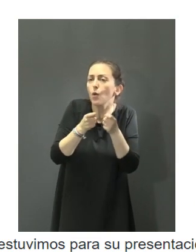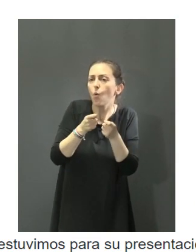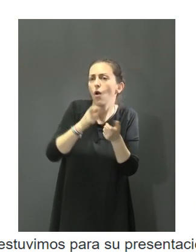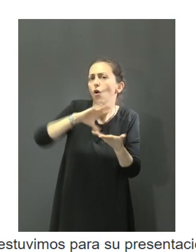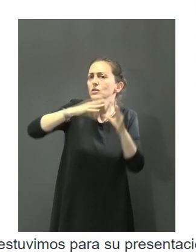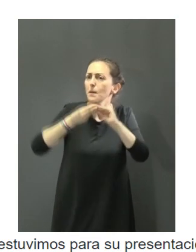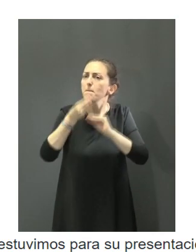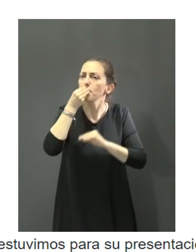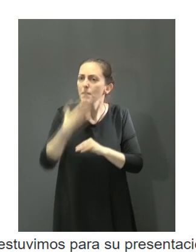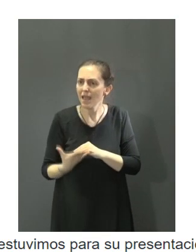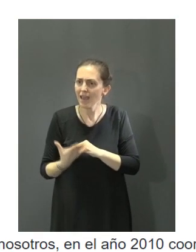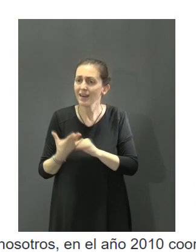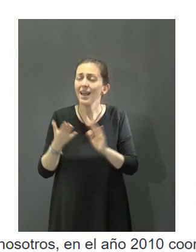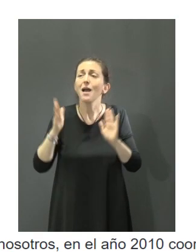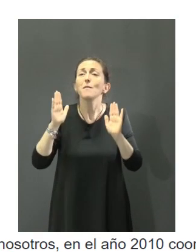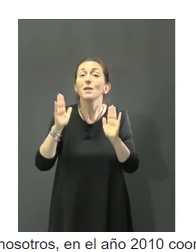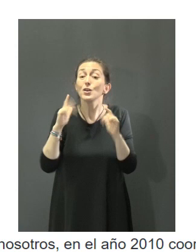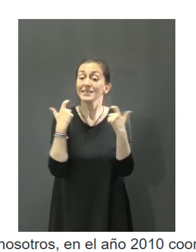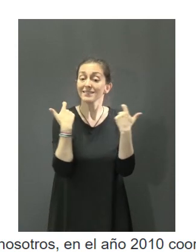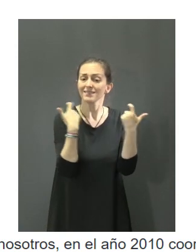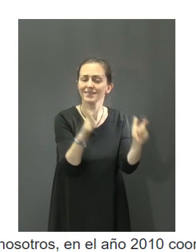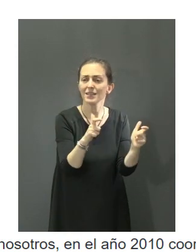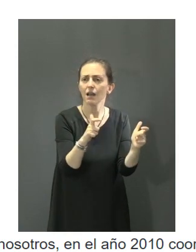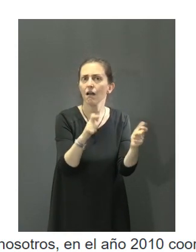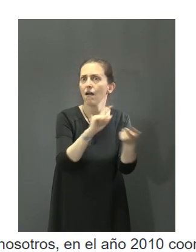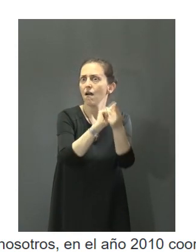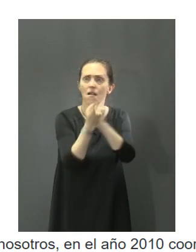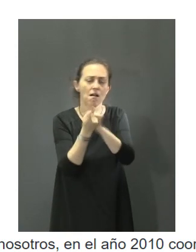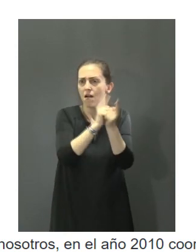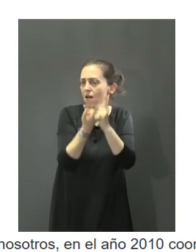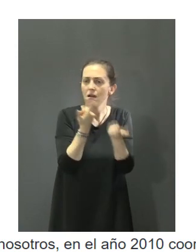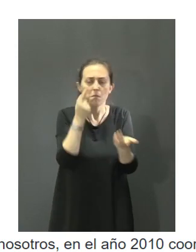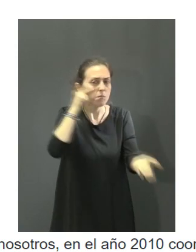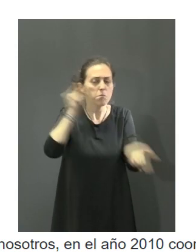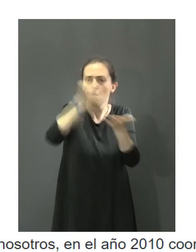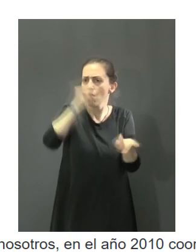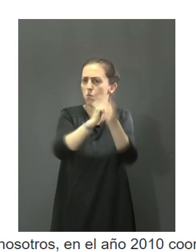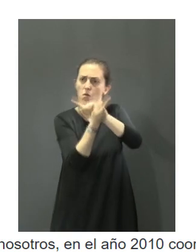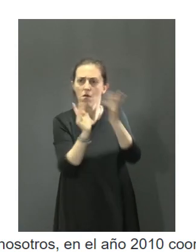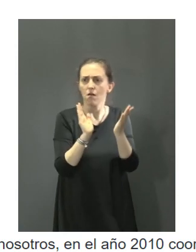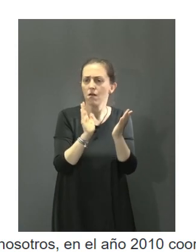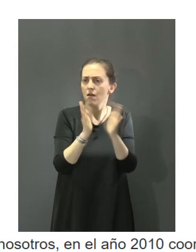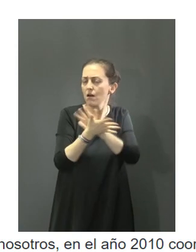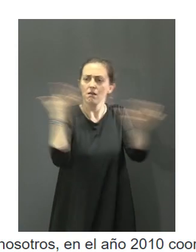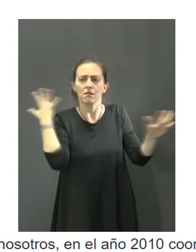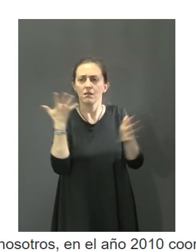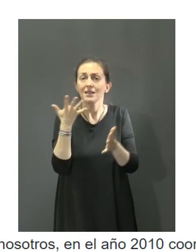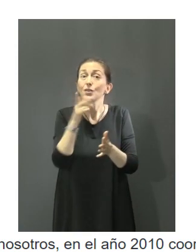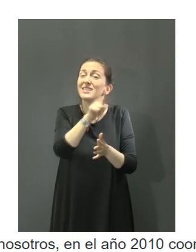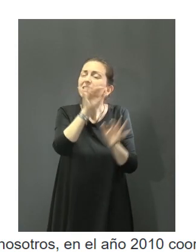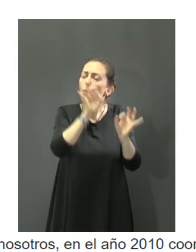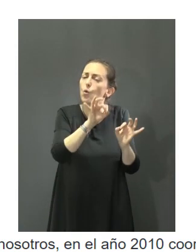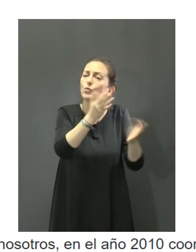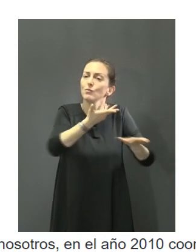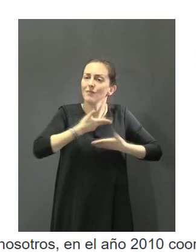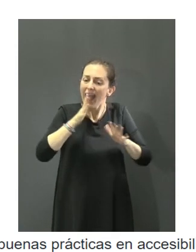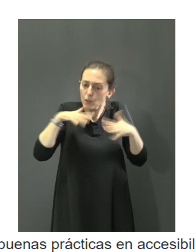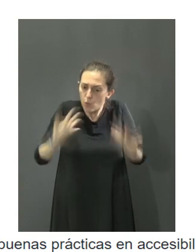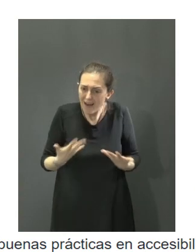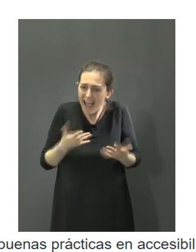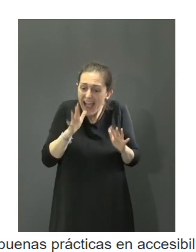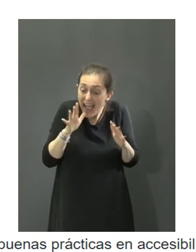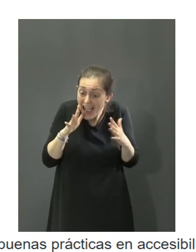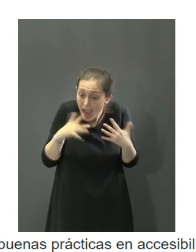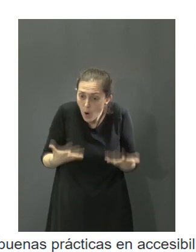videojuegos, pero evidentemente es un ámbito con cambios muy rápidos, muy vertiginosos, y seguro que nos puedes actualizar de en qué